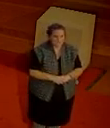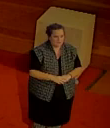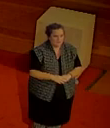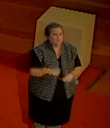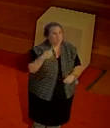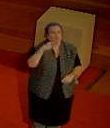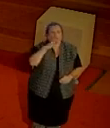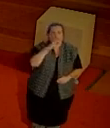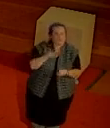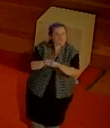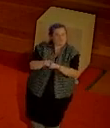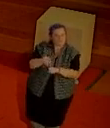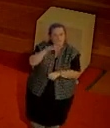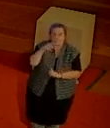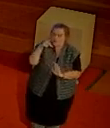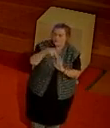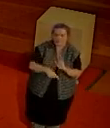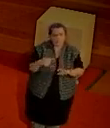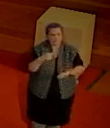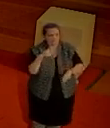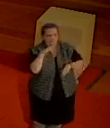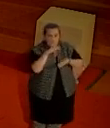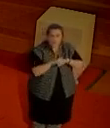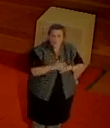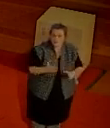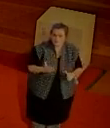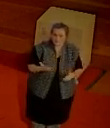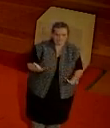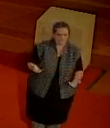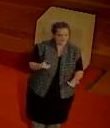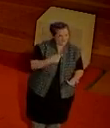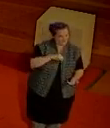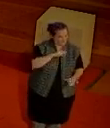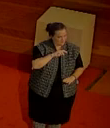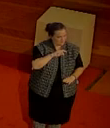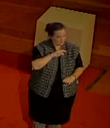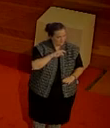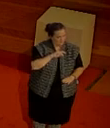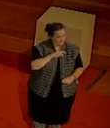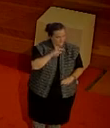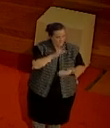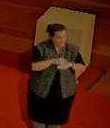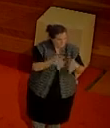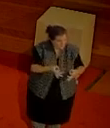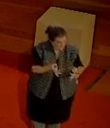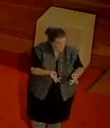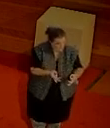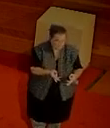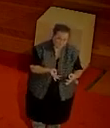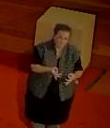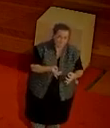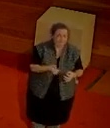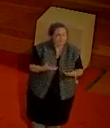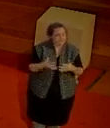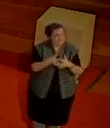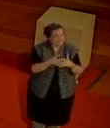Rusia ahora porque ha violado las reglas será que nosotros no la hemos violado nunca será que nosotros no estados unidos no ha